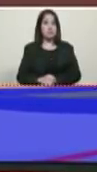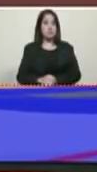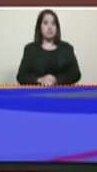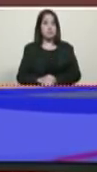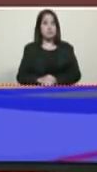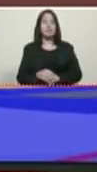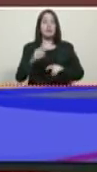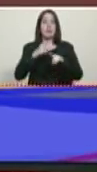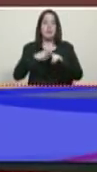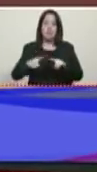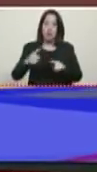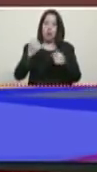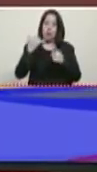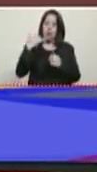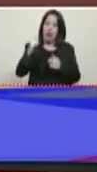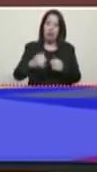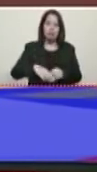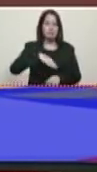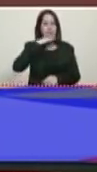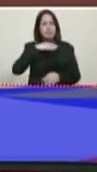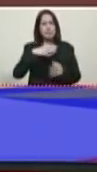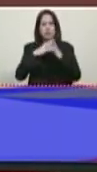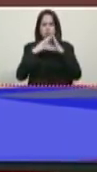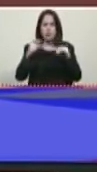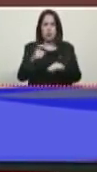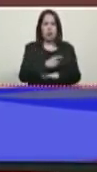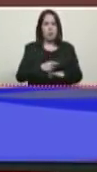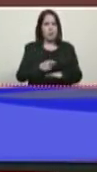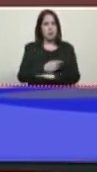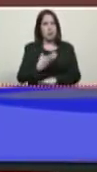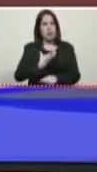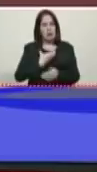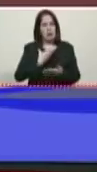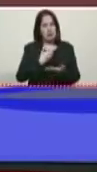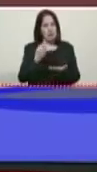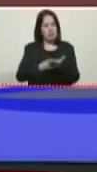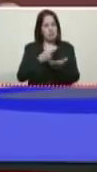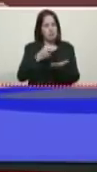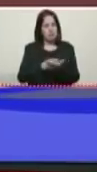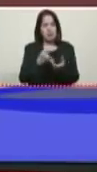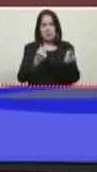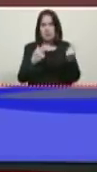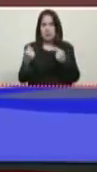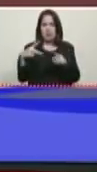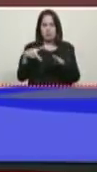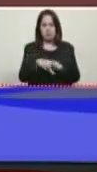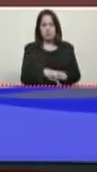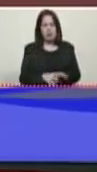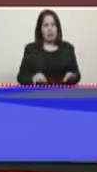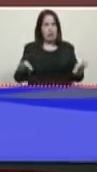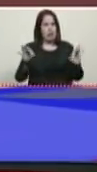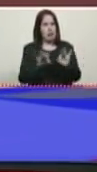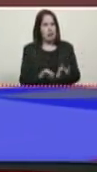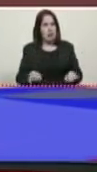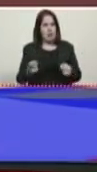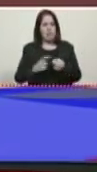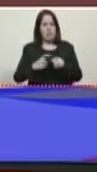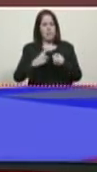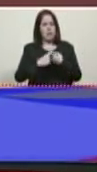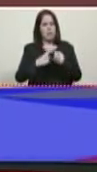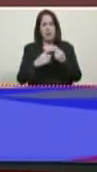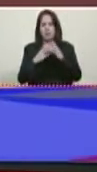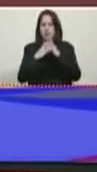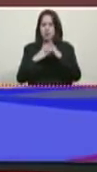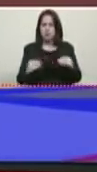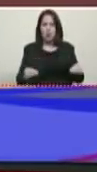pero aquí están los recursos para todas las gobernaciones y todas las alcaldías sin discriminación de ningún tipo incluyendo los a todos porque